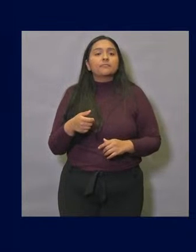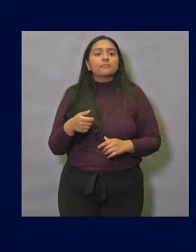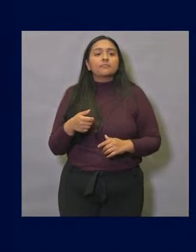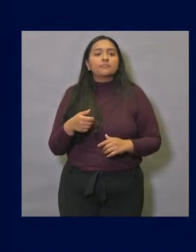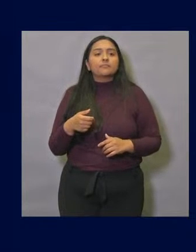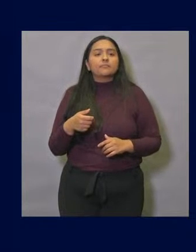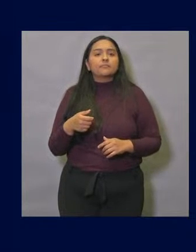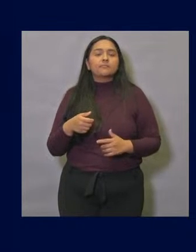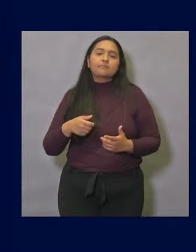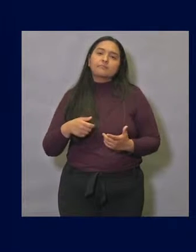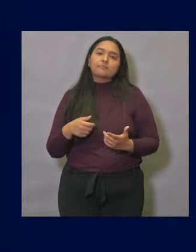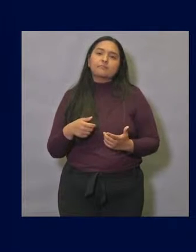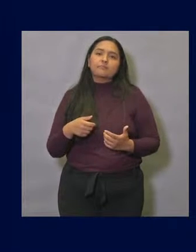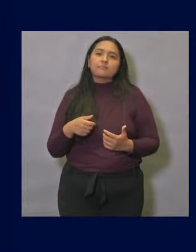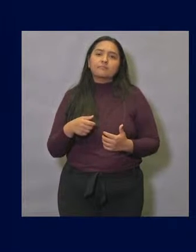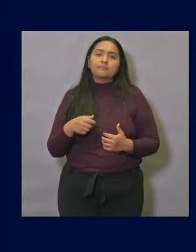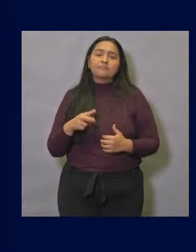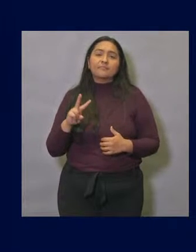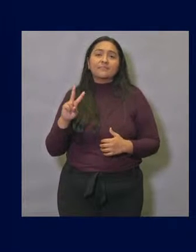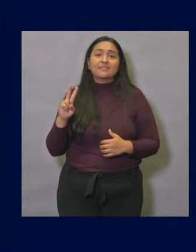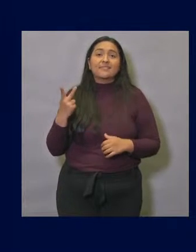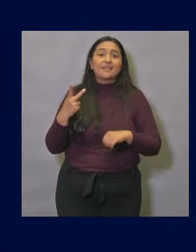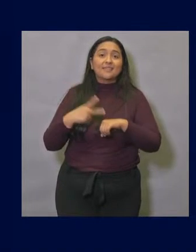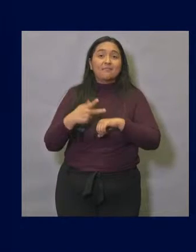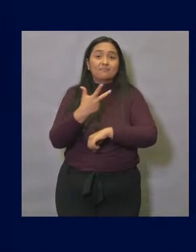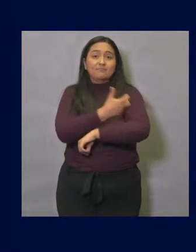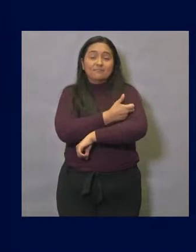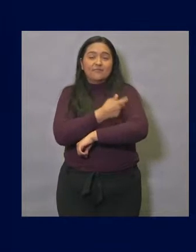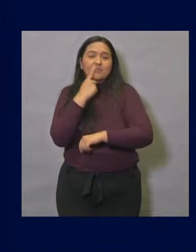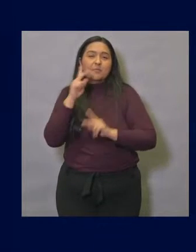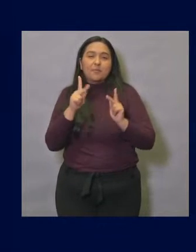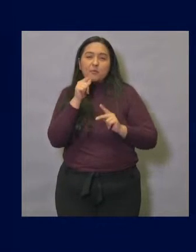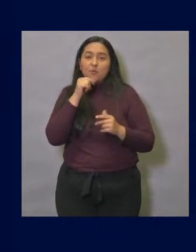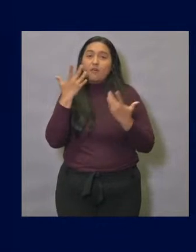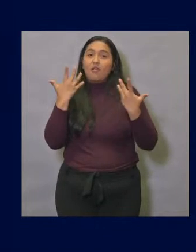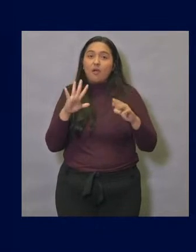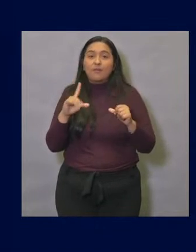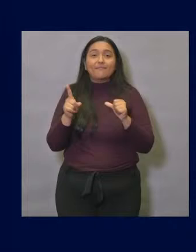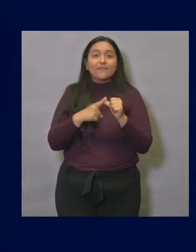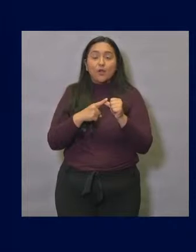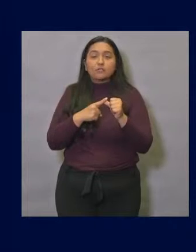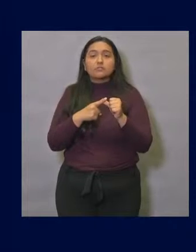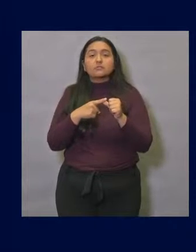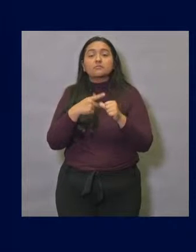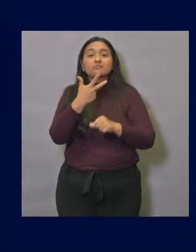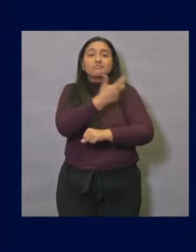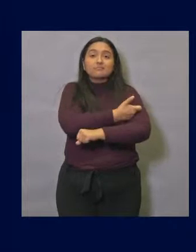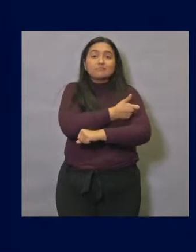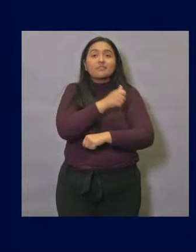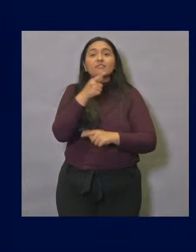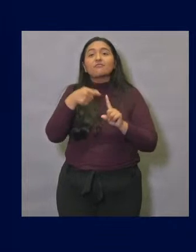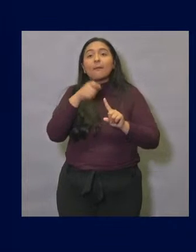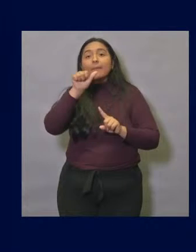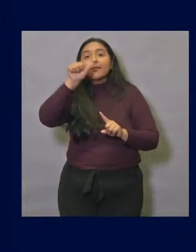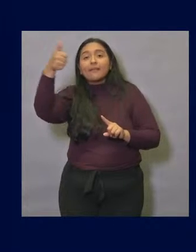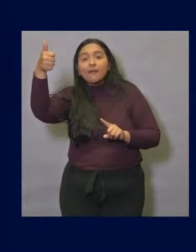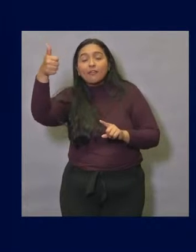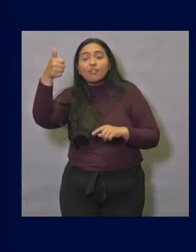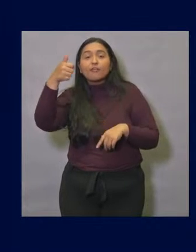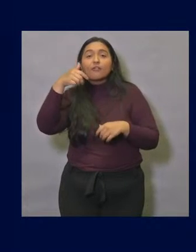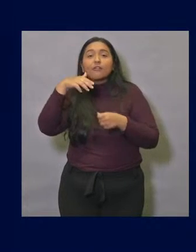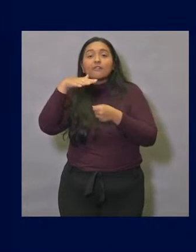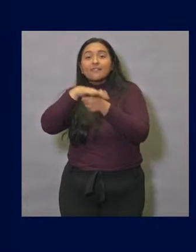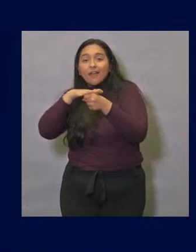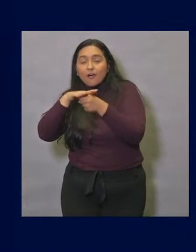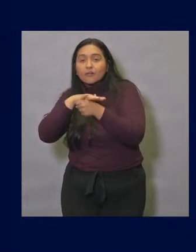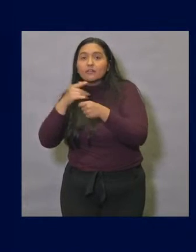una realidad segunda dosis para las personas que recibieron su primera dosis fuera del condado de Los Ángeles. Otra